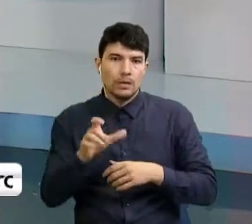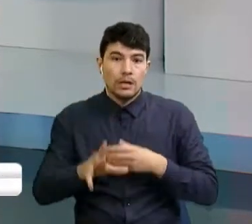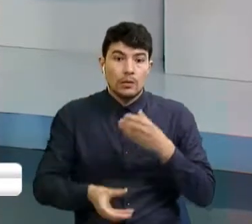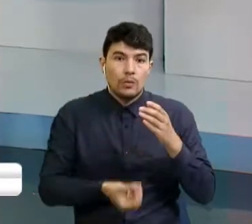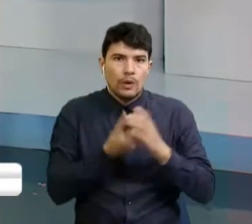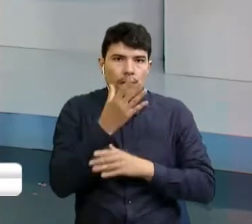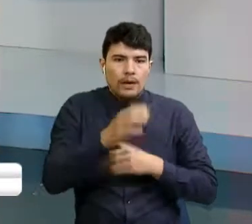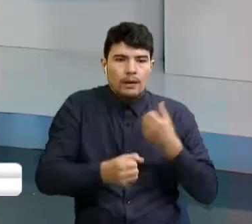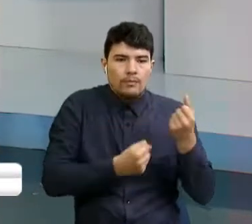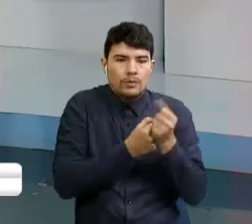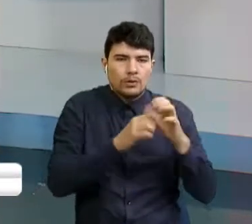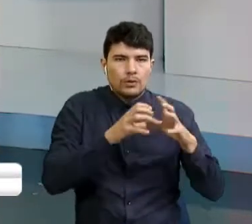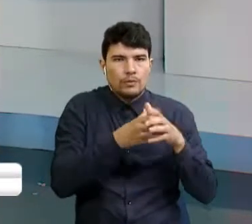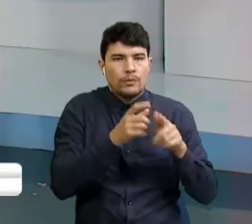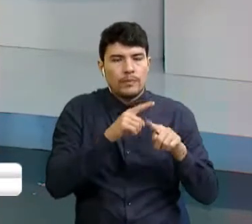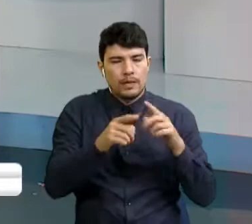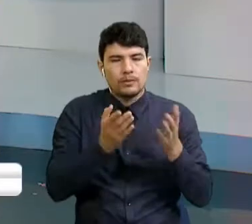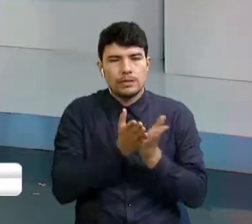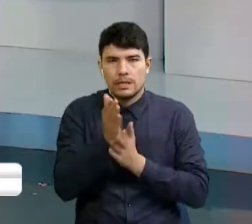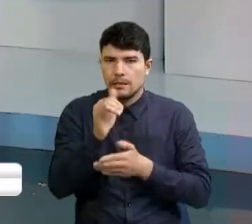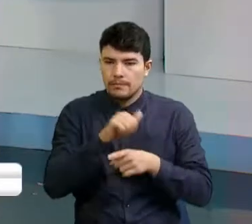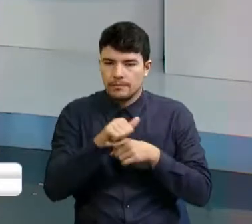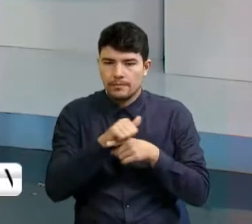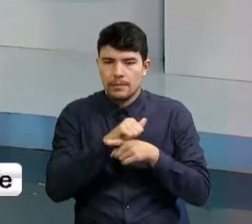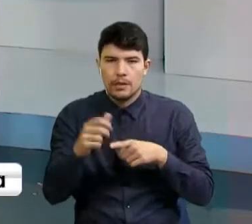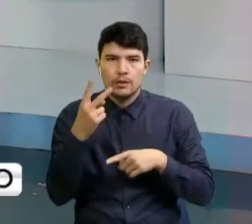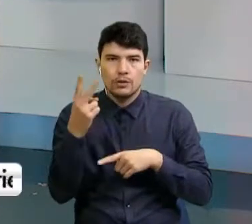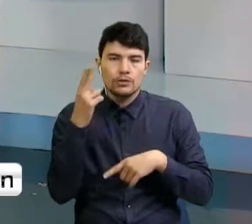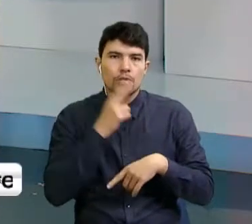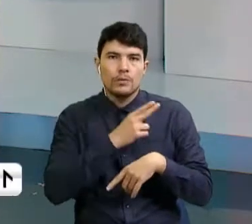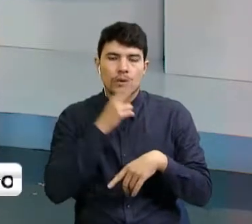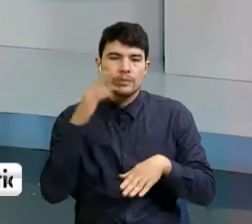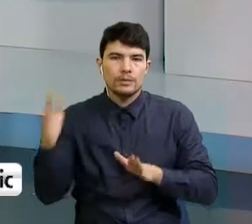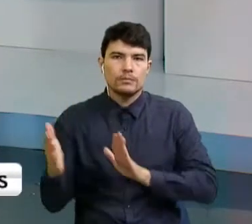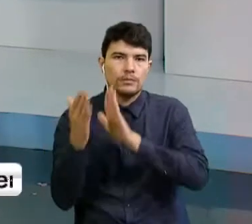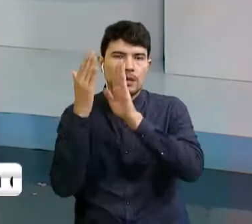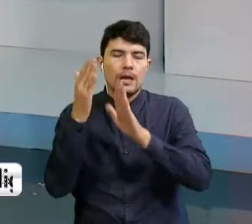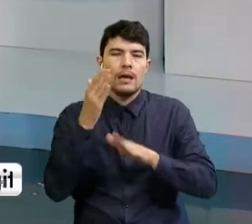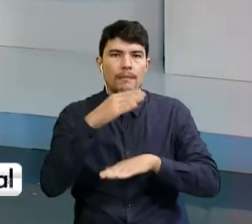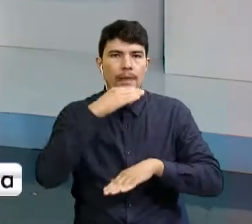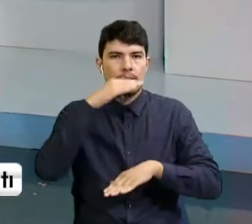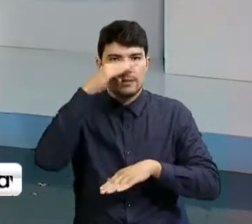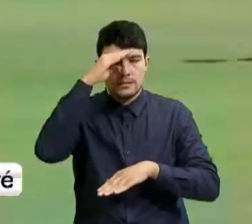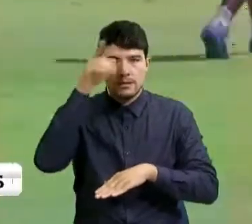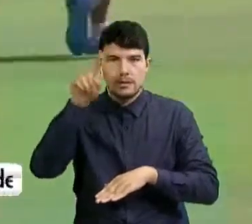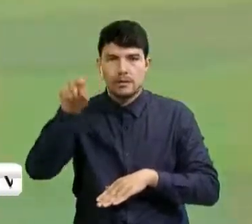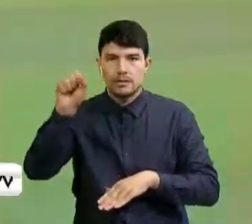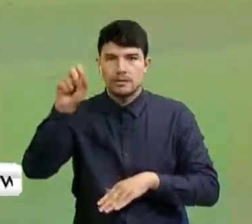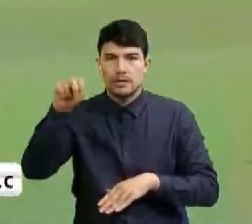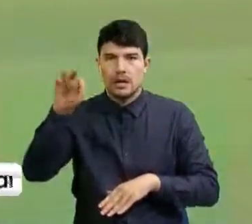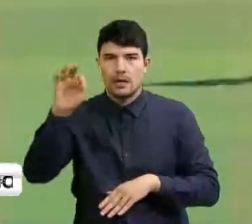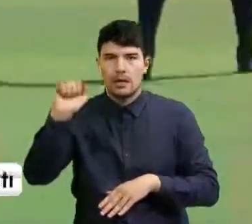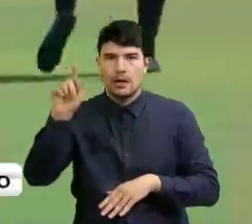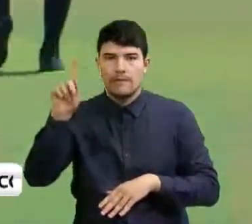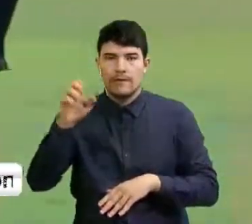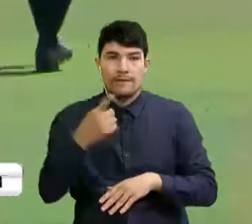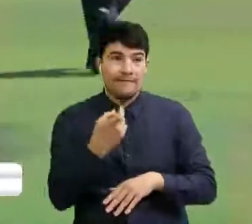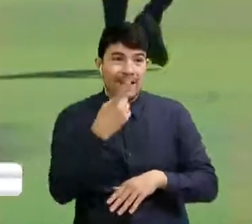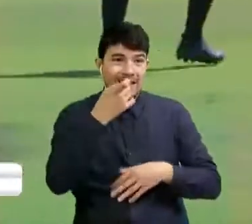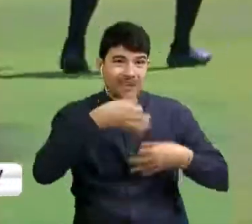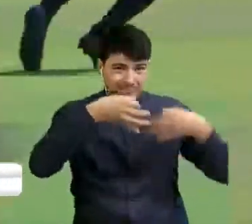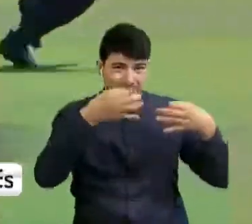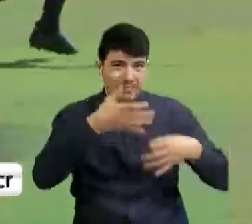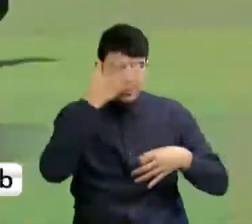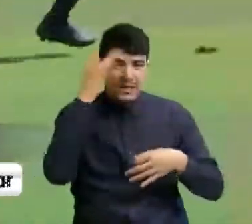tanto sigue preparando sus dos compromisos en condición de local ante medellín y santa fe la falta de partidos oficiales